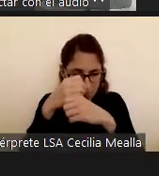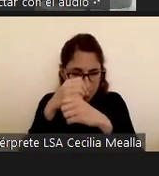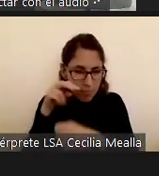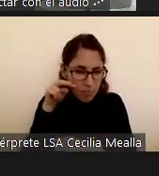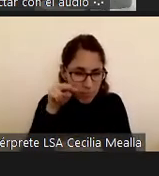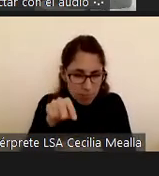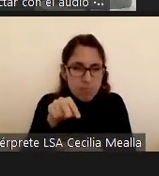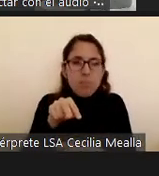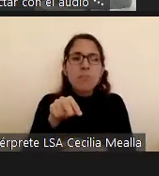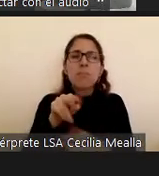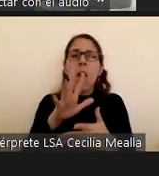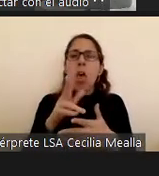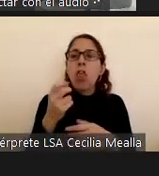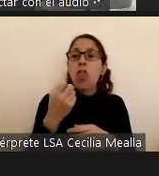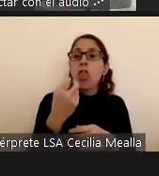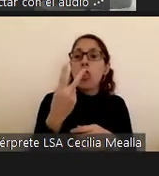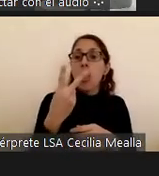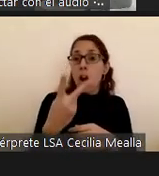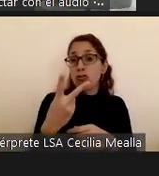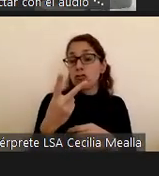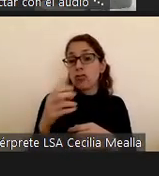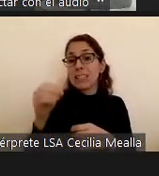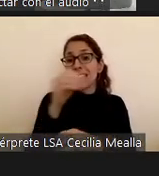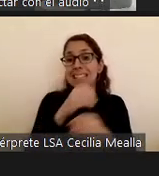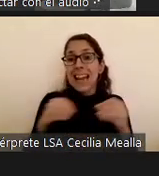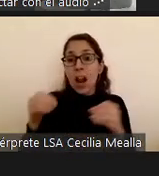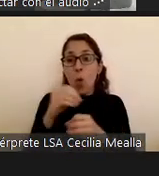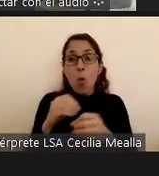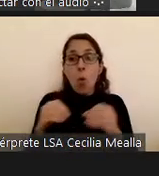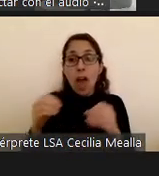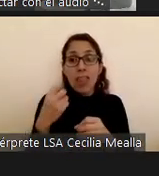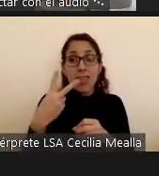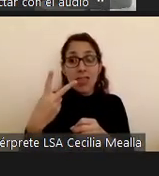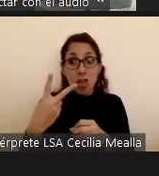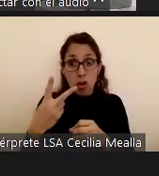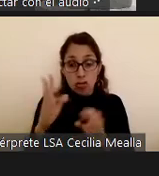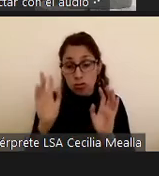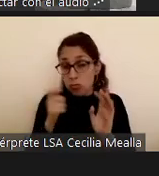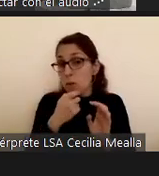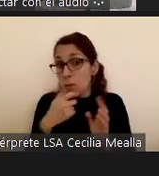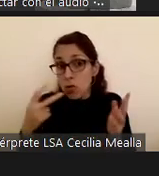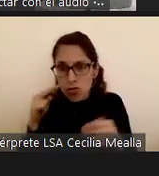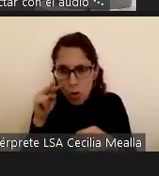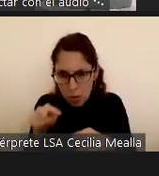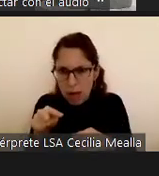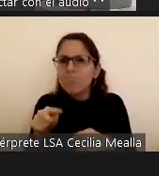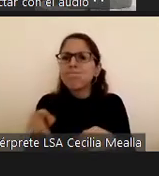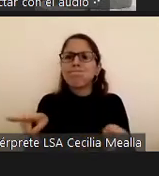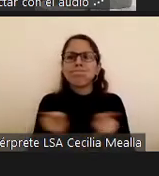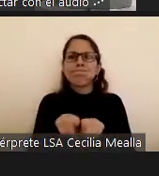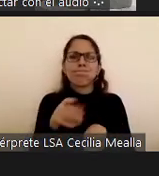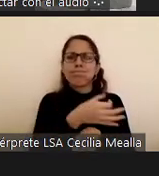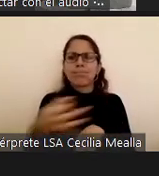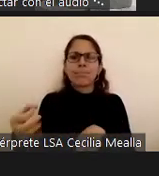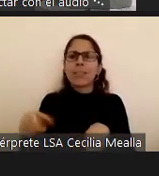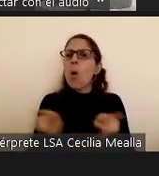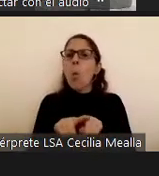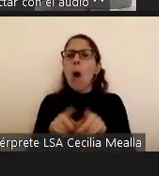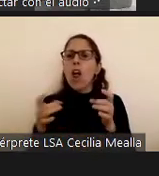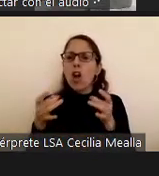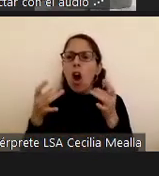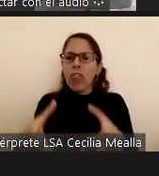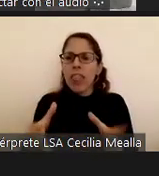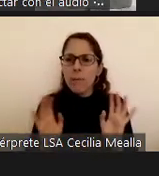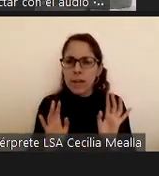dos tipos de célula en el paso 3, significa que está contaminado. Porque cuando yo hice el cultivo,